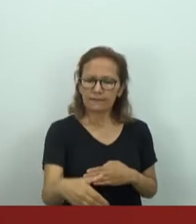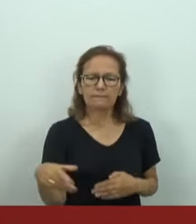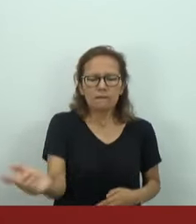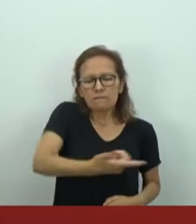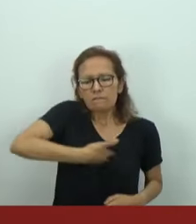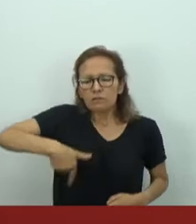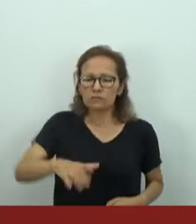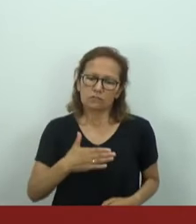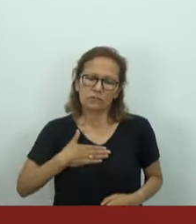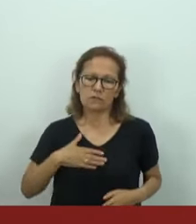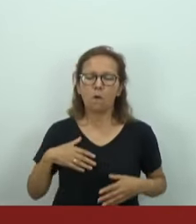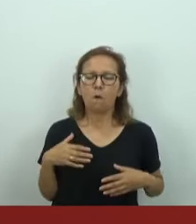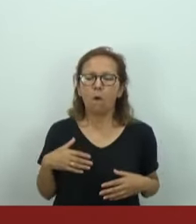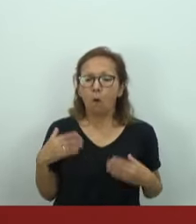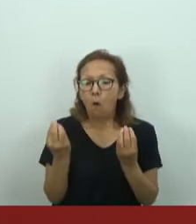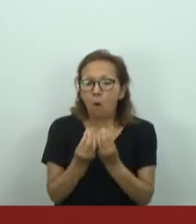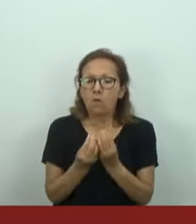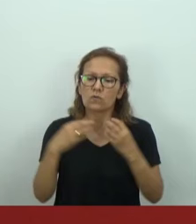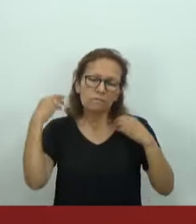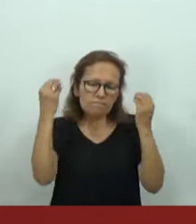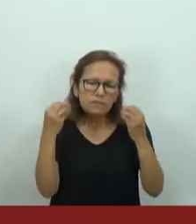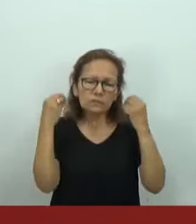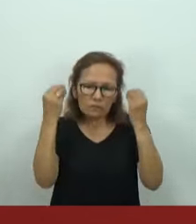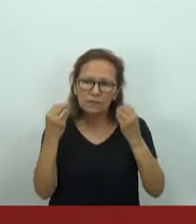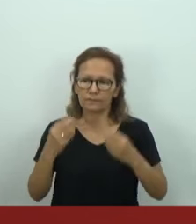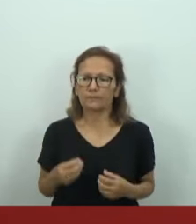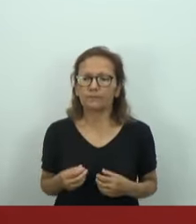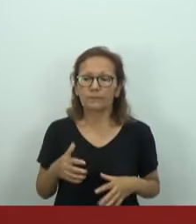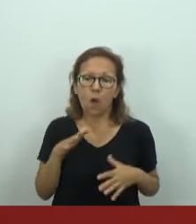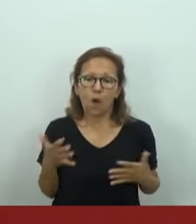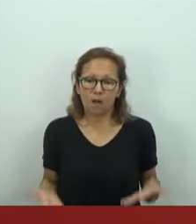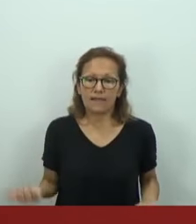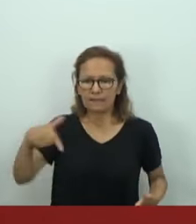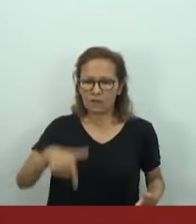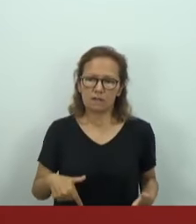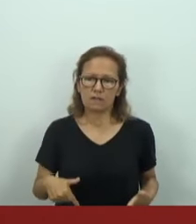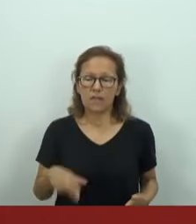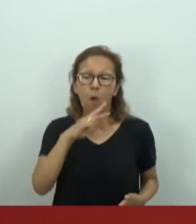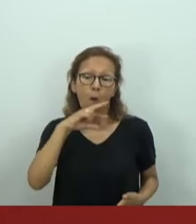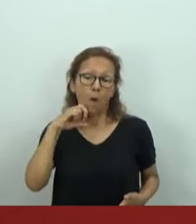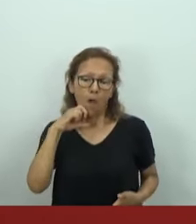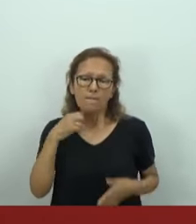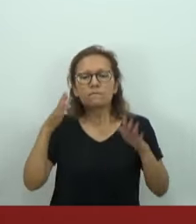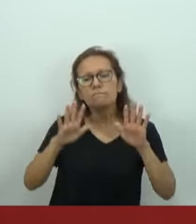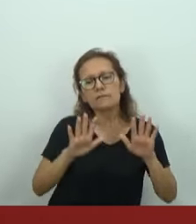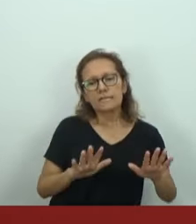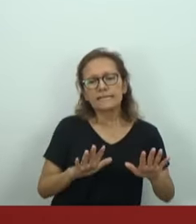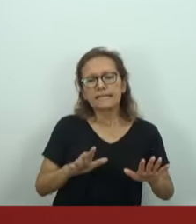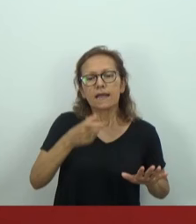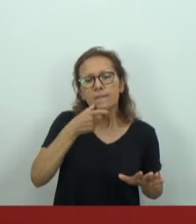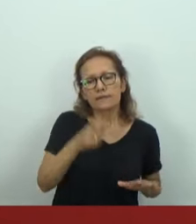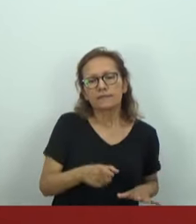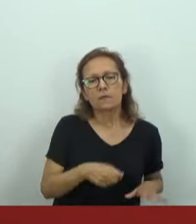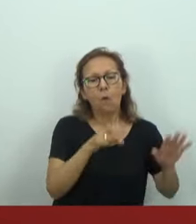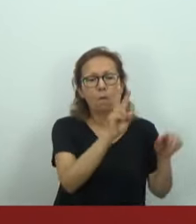Pero ahora, aquí en la carta de los Hebreos capítulo 10, versículo 29, dice el escritor que hay tres